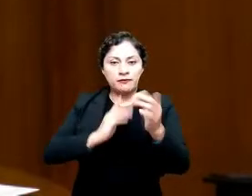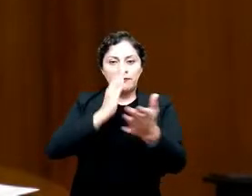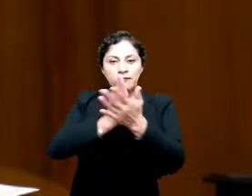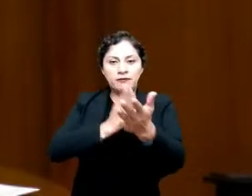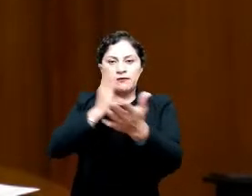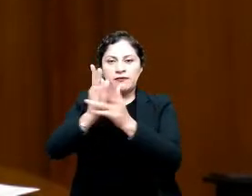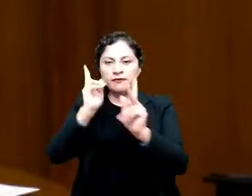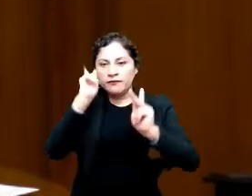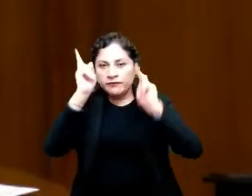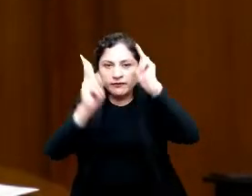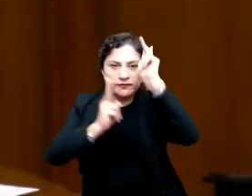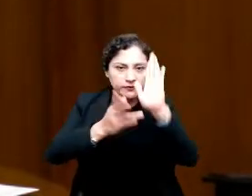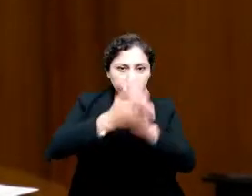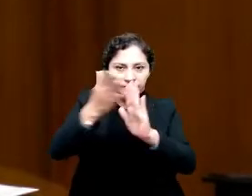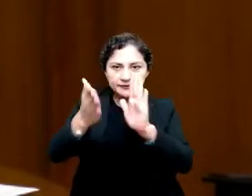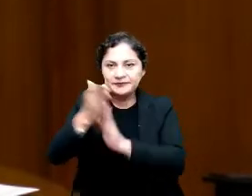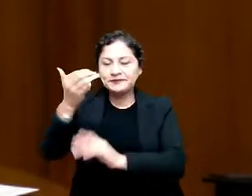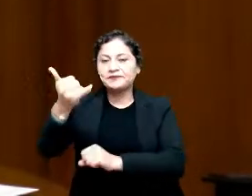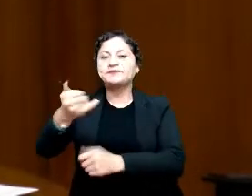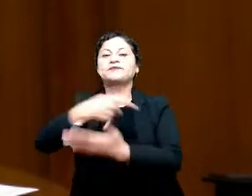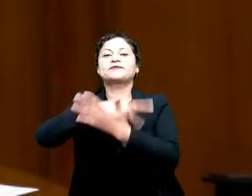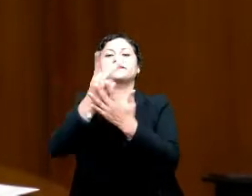pública y programas sociales,